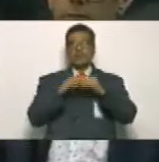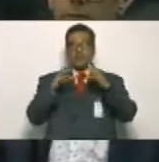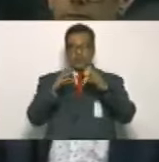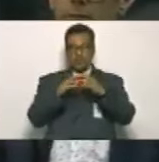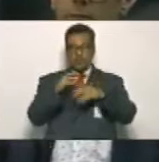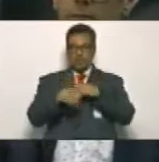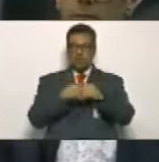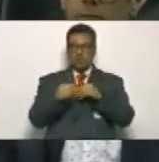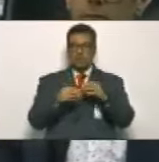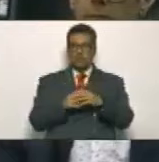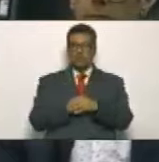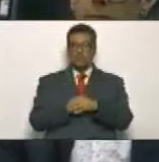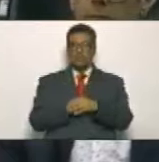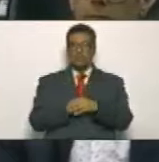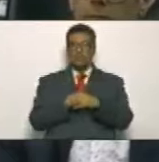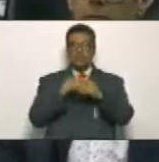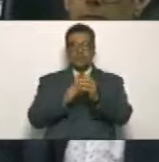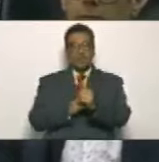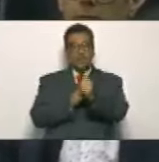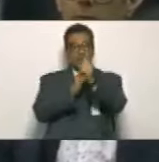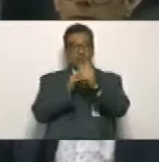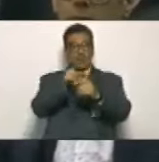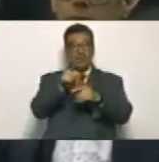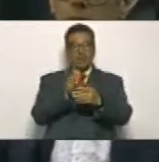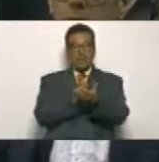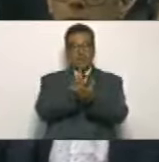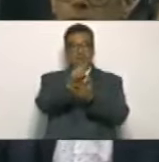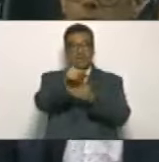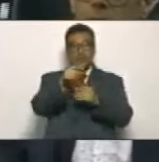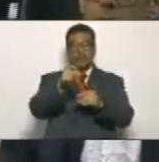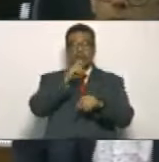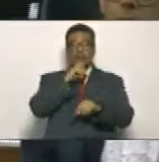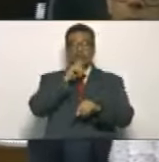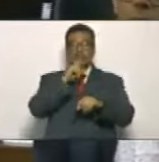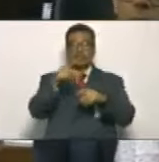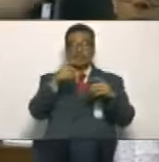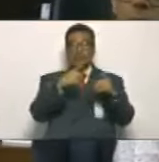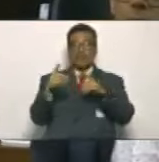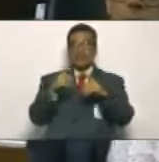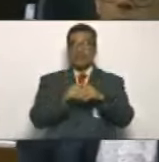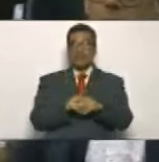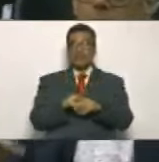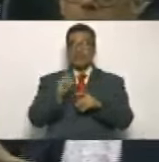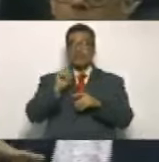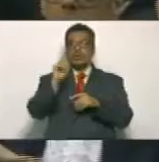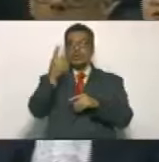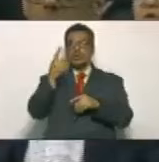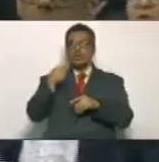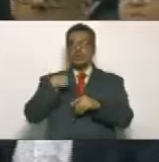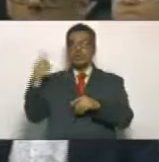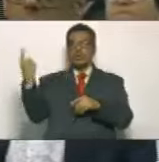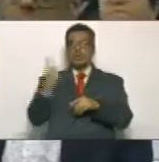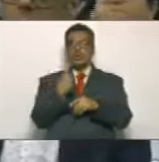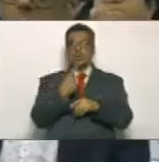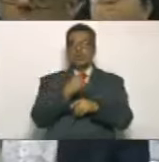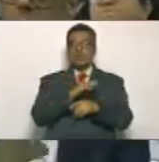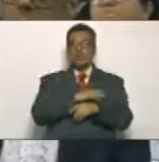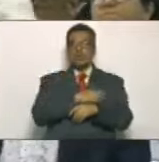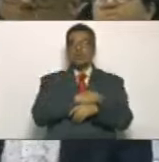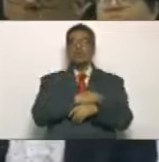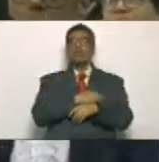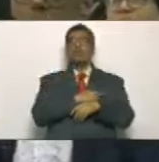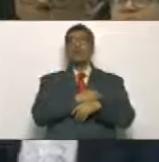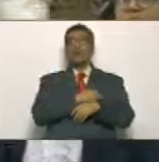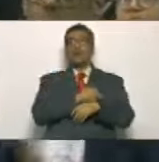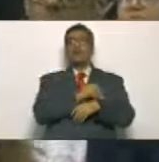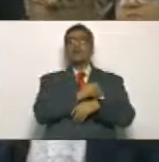cómo está la guía para ubicarnos en este difícil debate, porque lo primero que llega a mi alma es